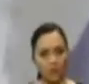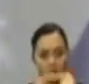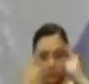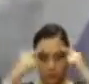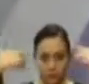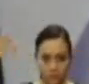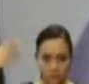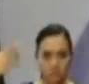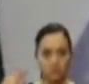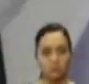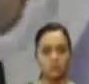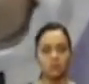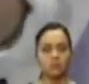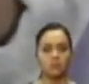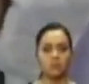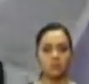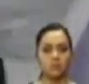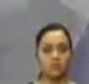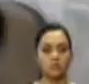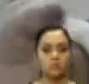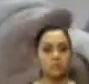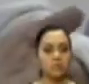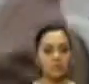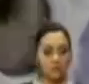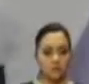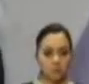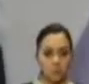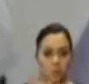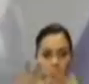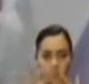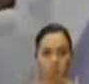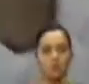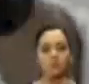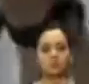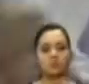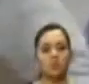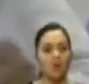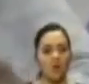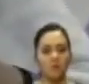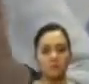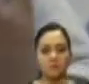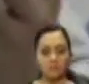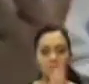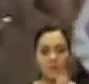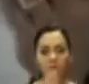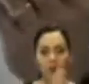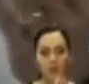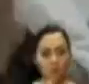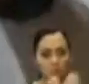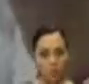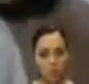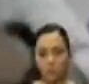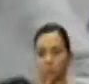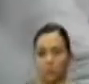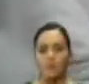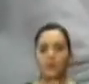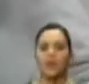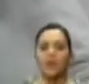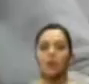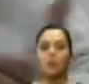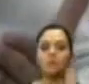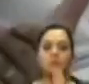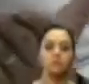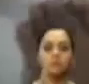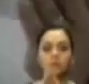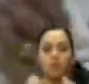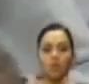en cemento, en calles sin asfaltar, sin servicios básicos, barrios desordenados. ¿Cómo queremos así lograr una